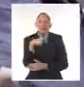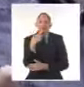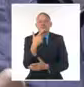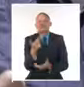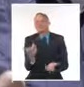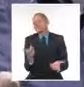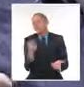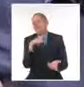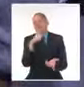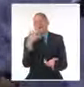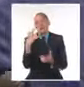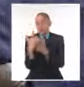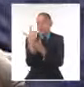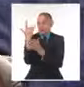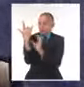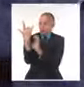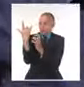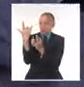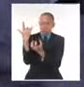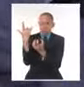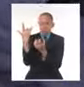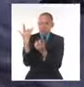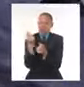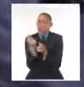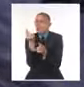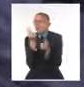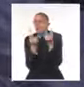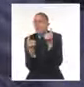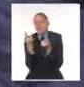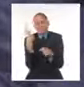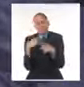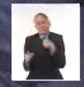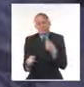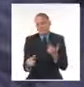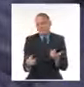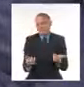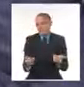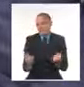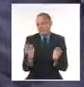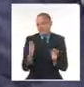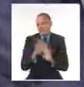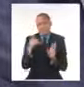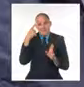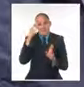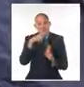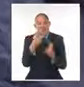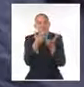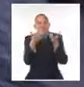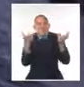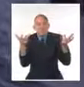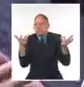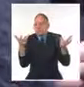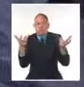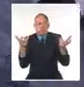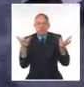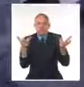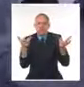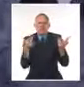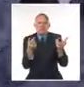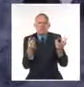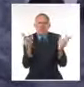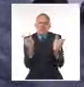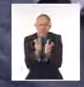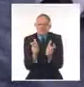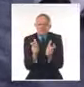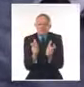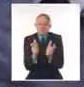estuvieran produciendo las 4 toneladas por hectárea, que es el rendimiento estimado para esas plantaciones, estuvieran satisfaciendo. ¿Y no viene coco del resto